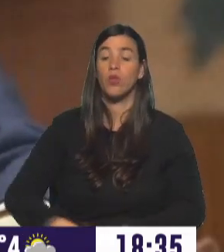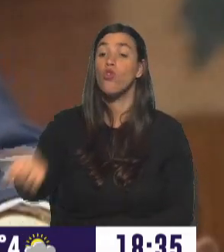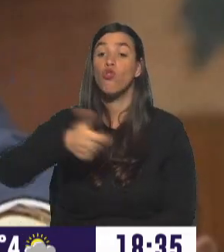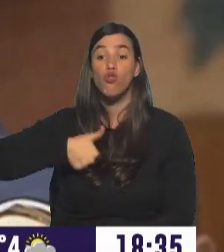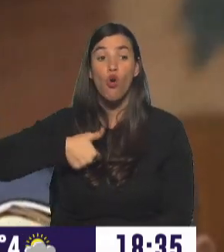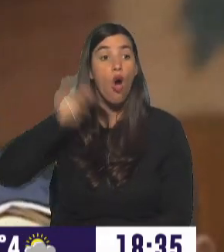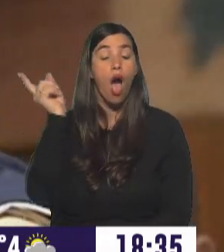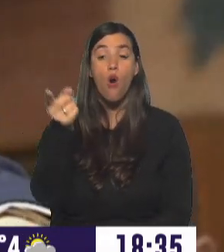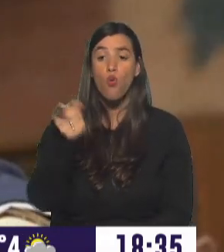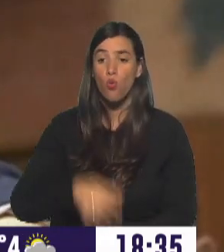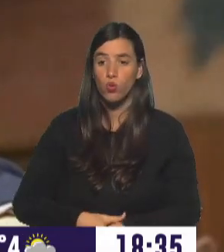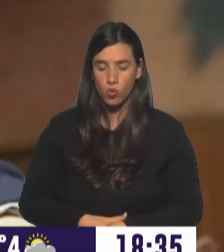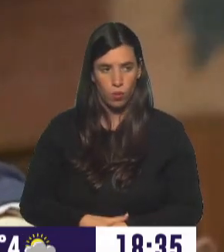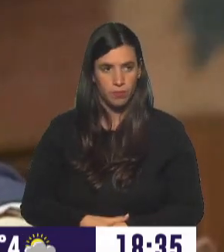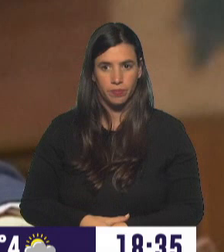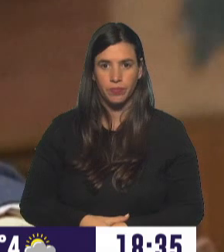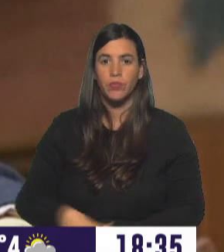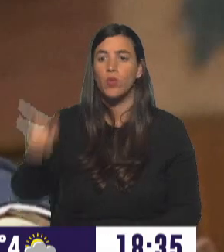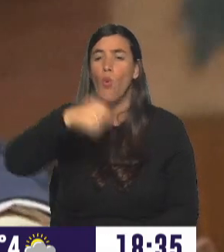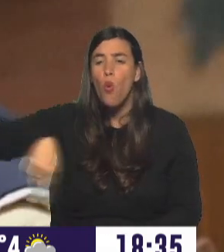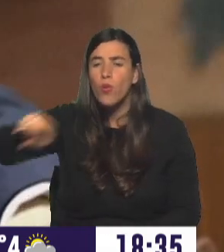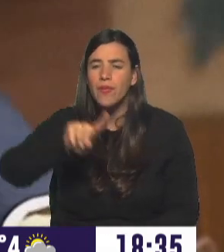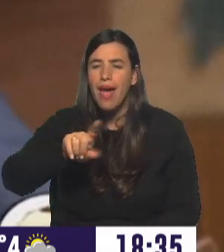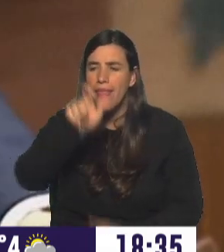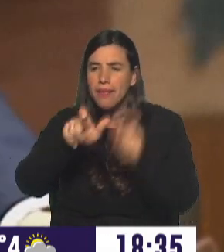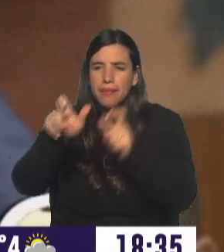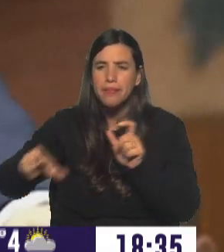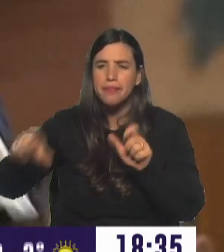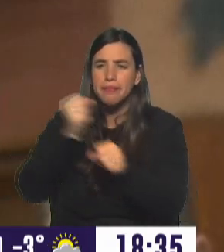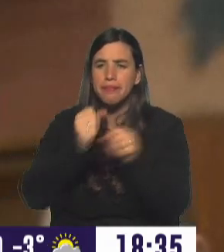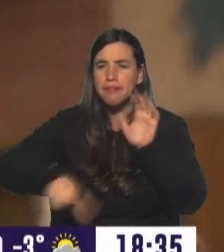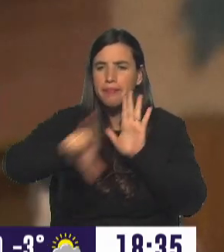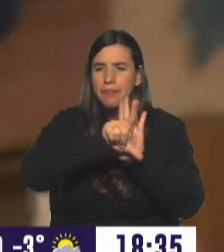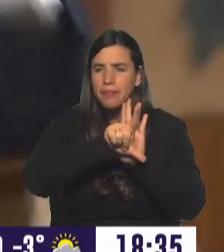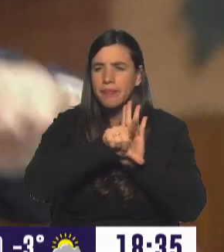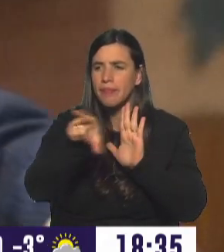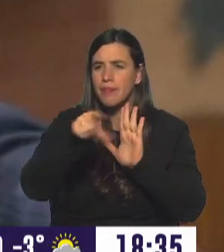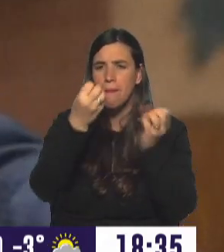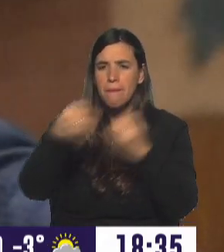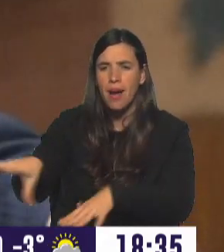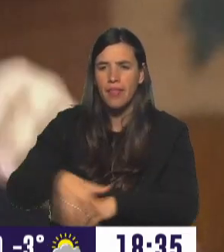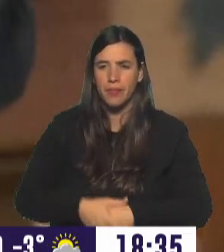acuso de haber abandonado su rol de legisladores. Ustedes ahora son